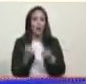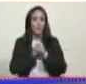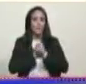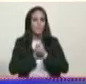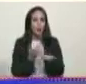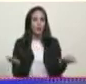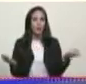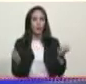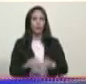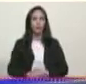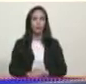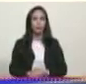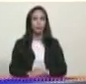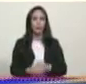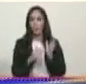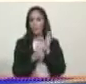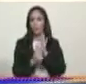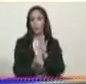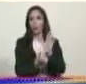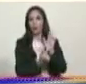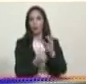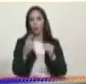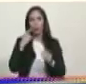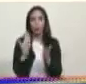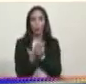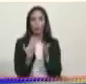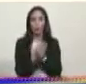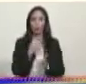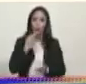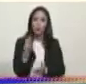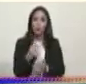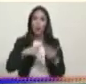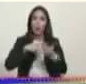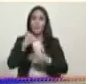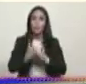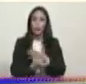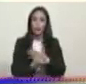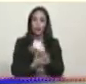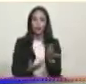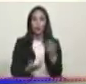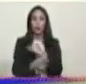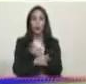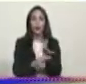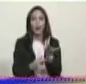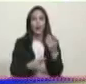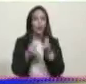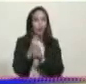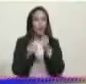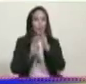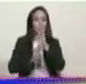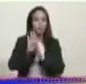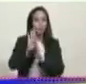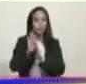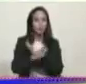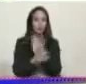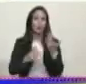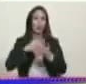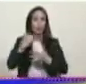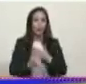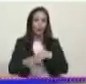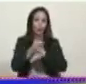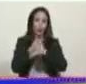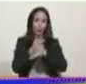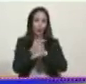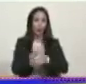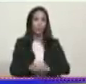Araya. Esto forma parte de los hechos concretos del programa de recuperación, crecimiento y prosperidad económica y